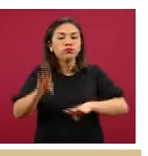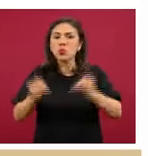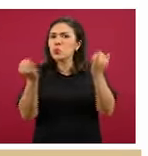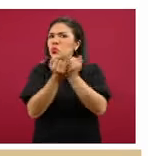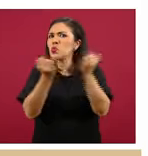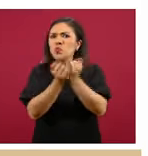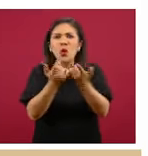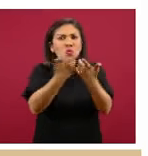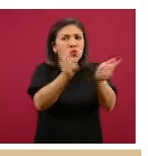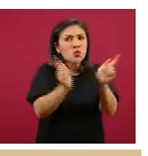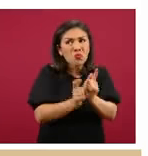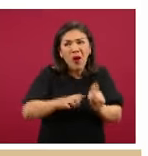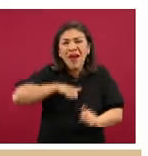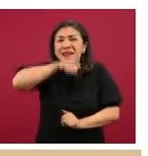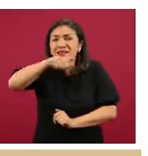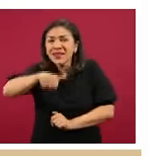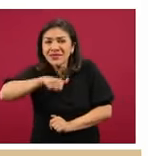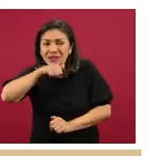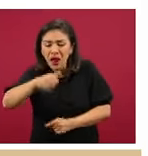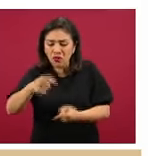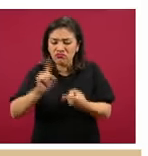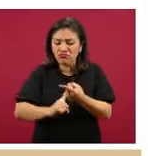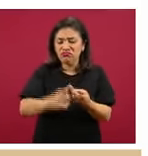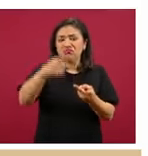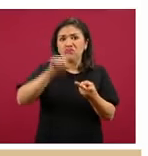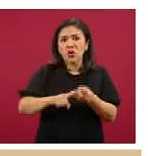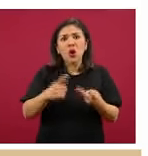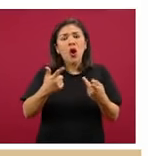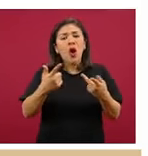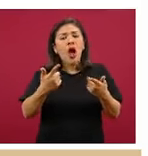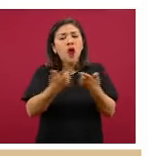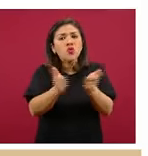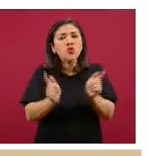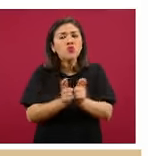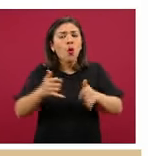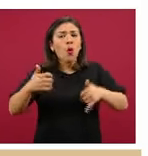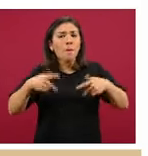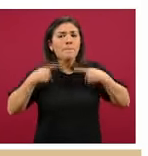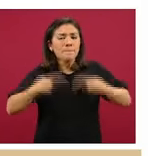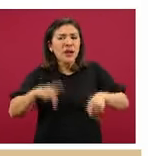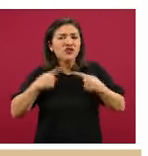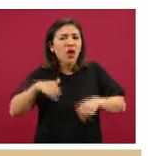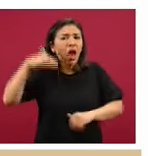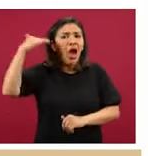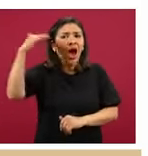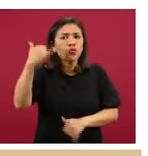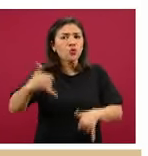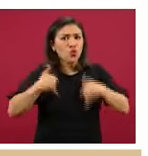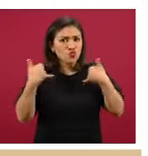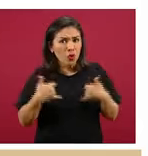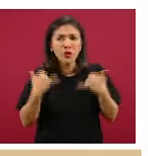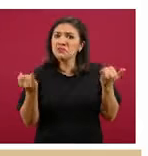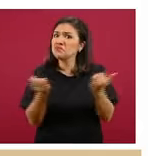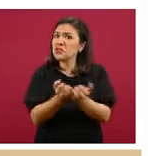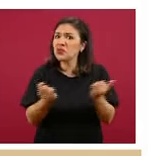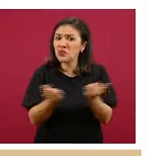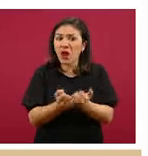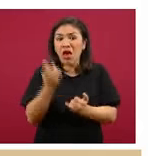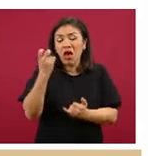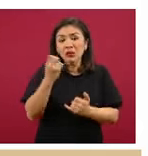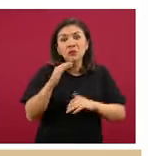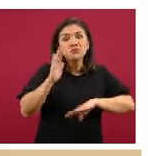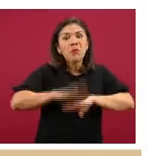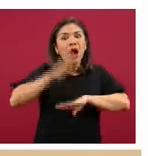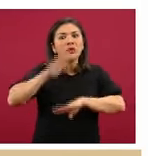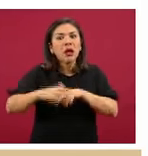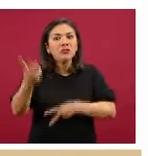grupos de adultos mayores, pero también en los adultos jóvenes. Y como podemos ver, aunque ya en los adultos jóvenes este exceso de